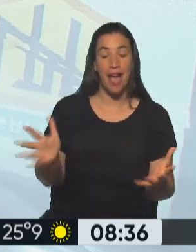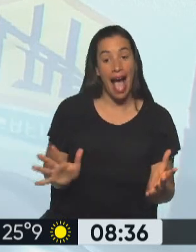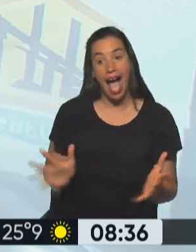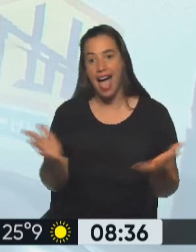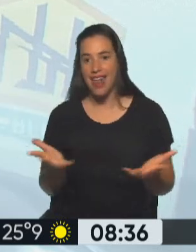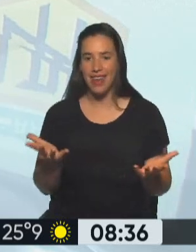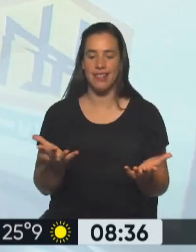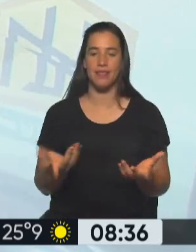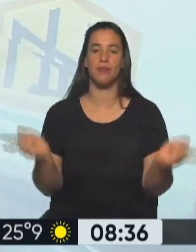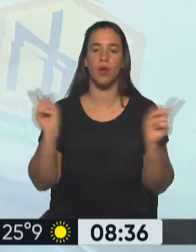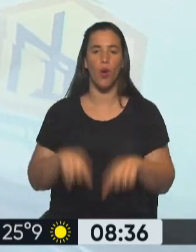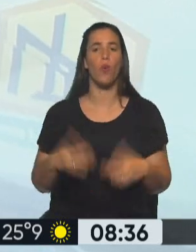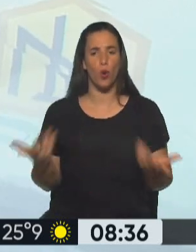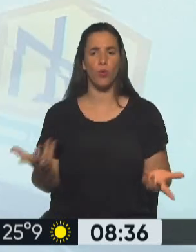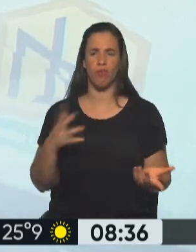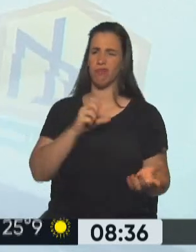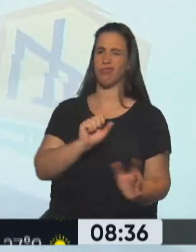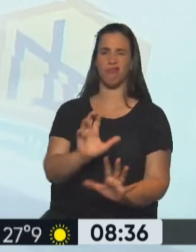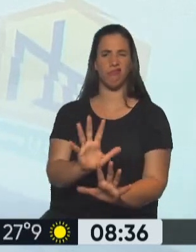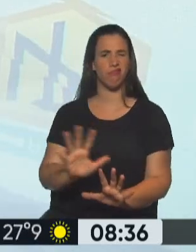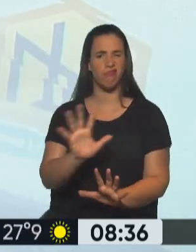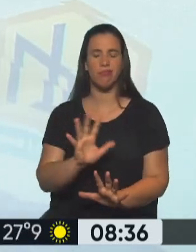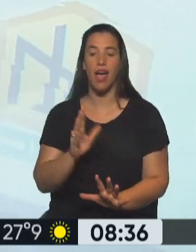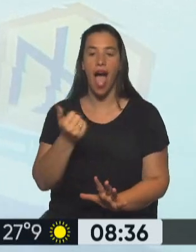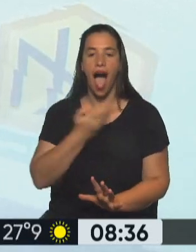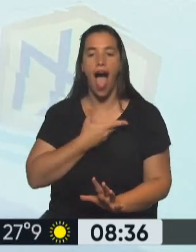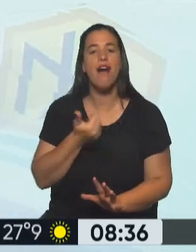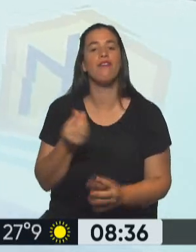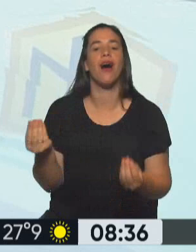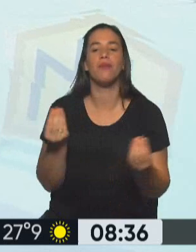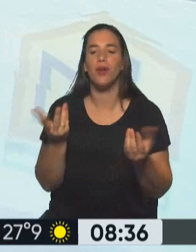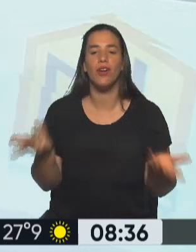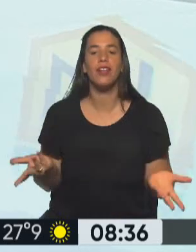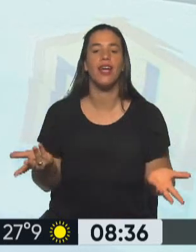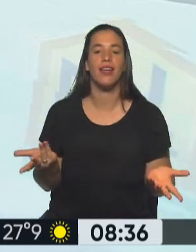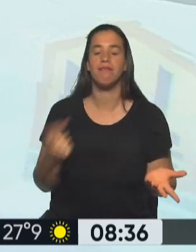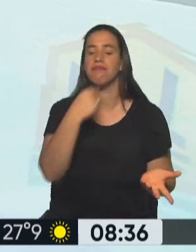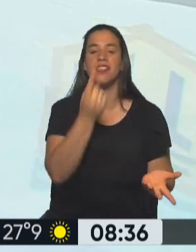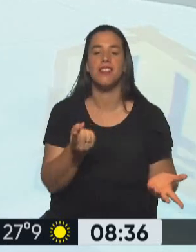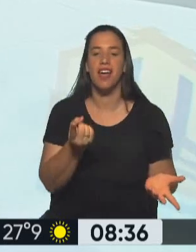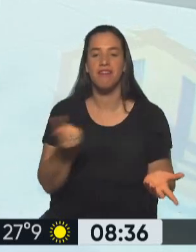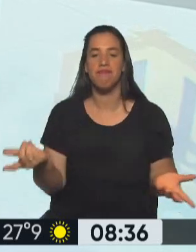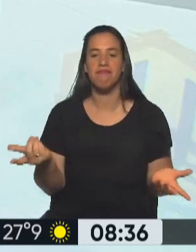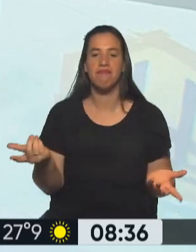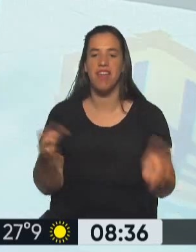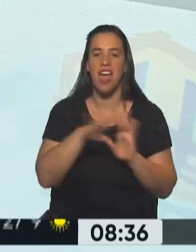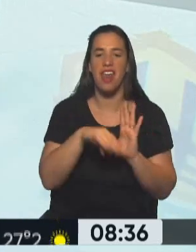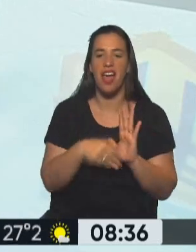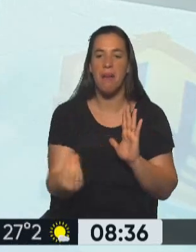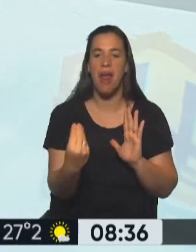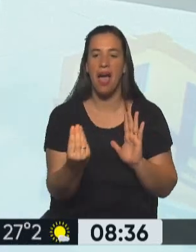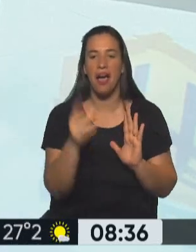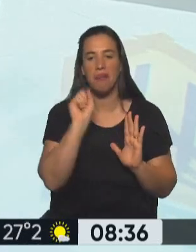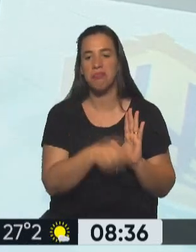volvió. Y apático además porque desde la AFA hacen todo lo posible para que digas de qué sirven las reglas, para qué están